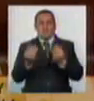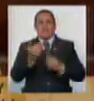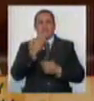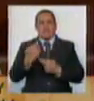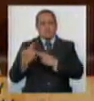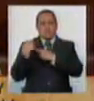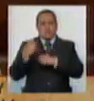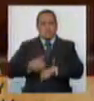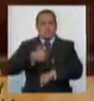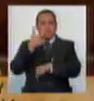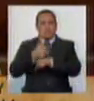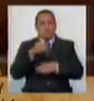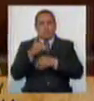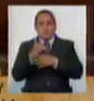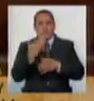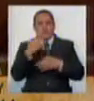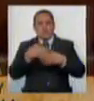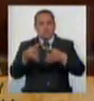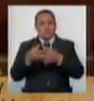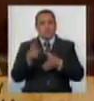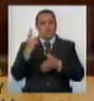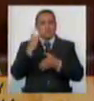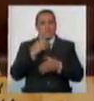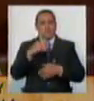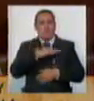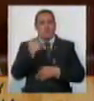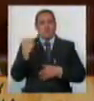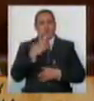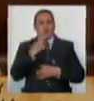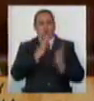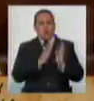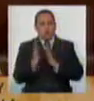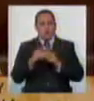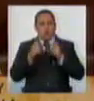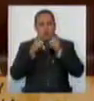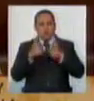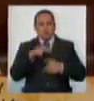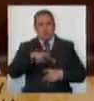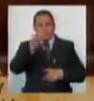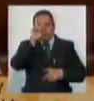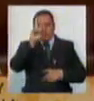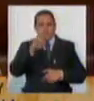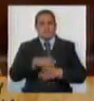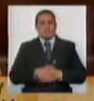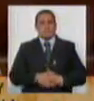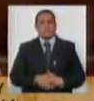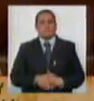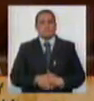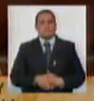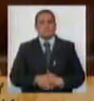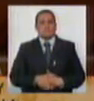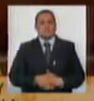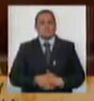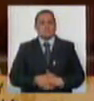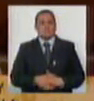y partícipes de delitos que afectan el orden interno y la seguridad ciudadana.